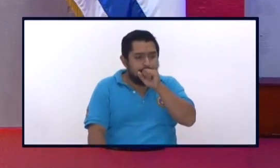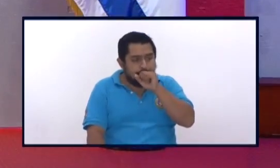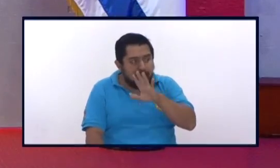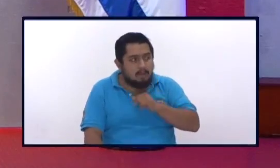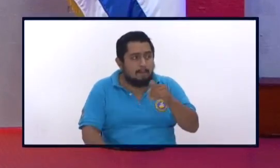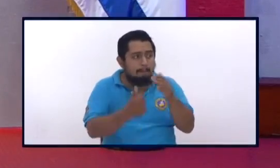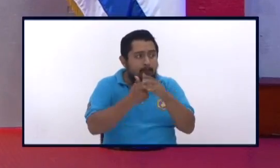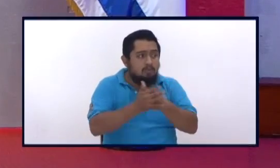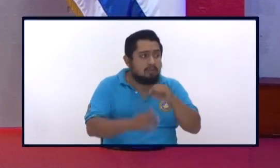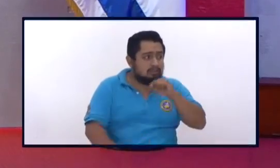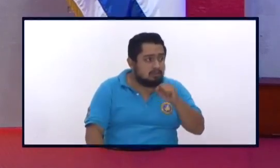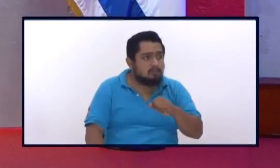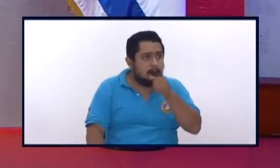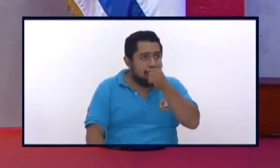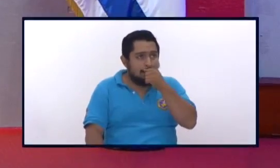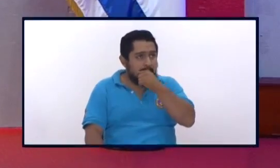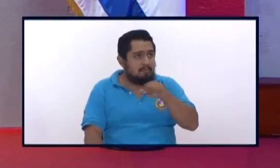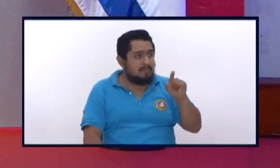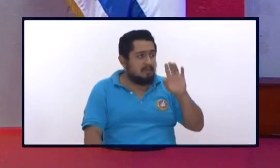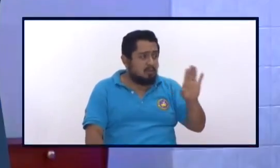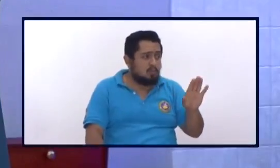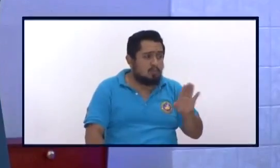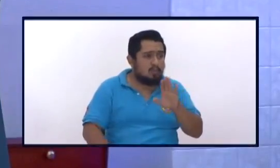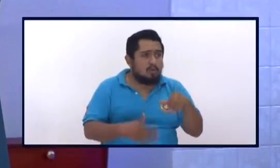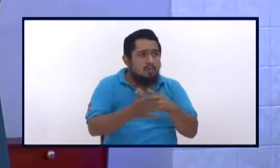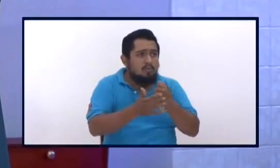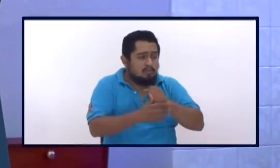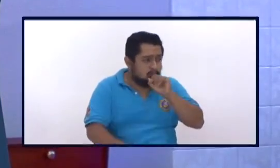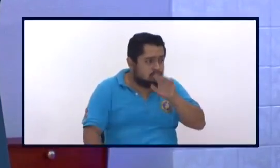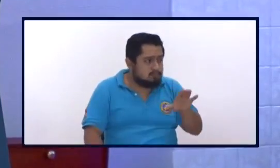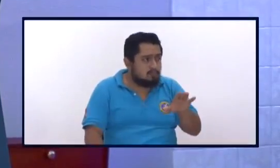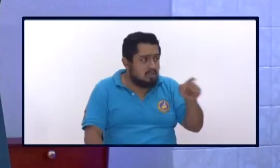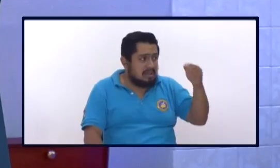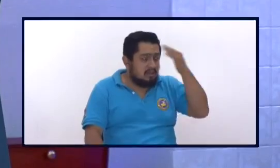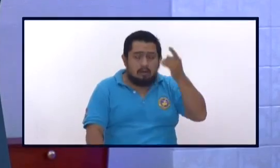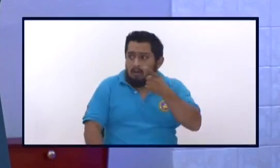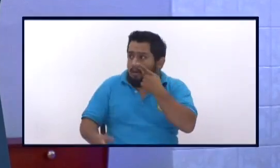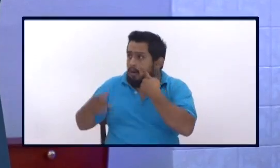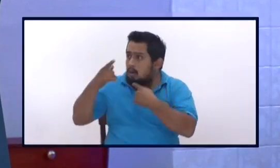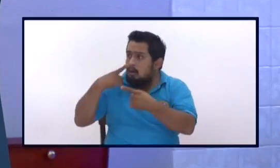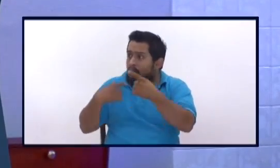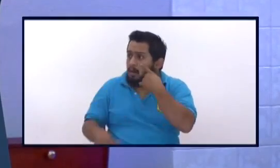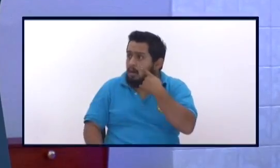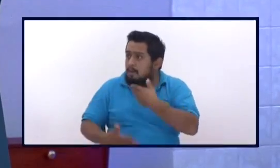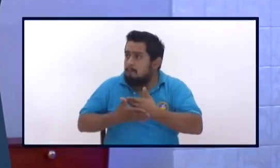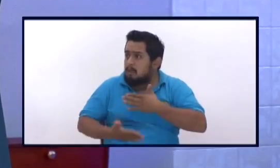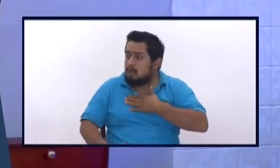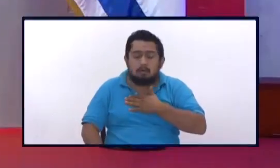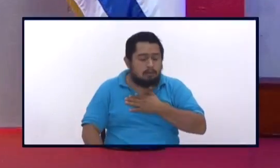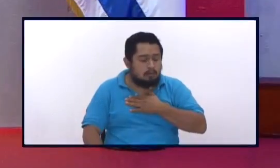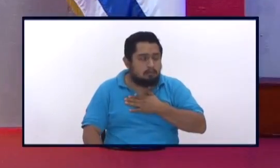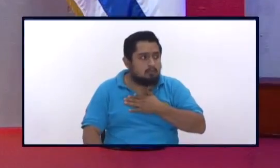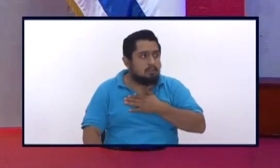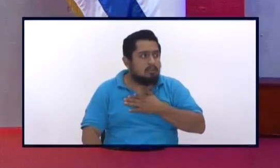se presenta un problema y no tienes ni que terminar la frase cuando esa persona comenzó eran el fulano a ver si les duele